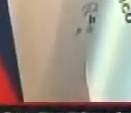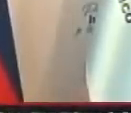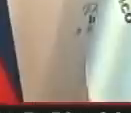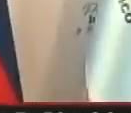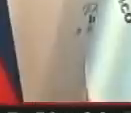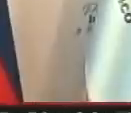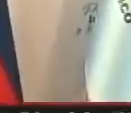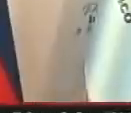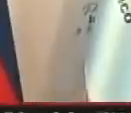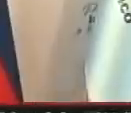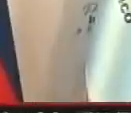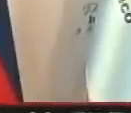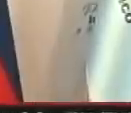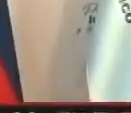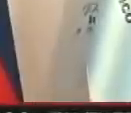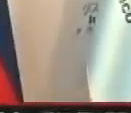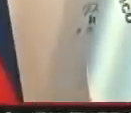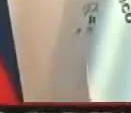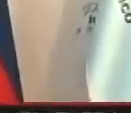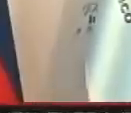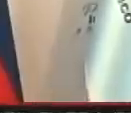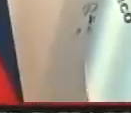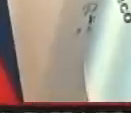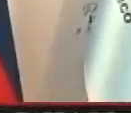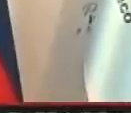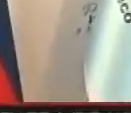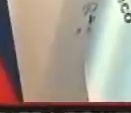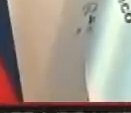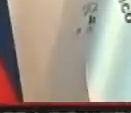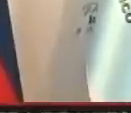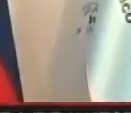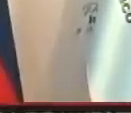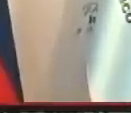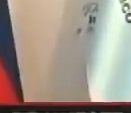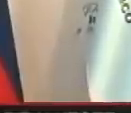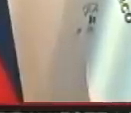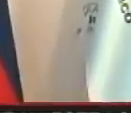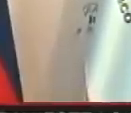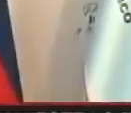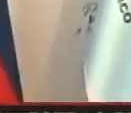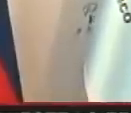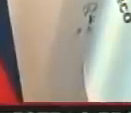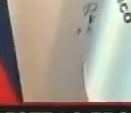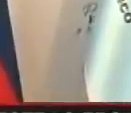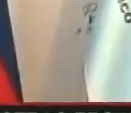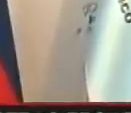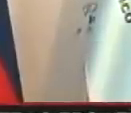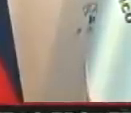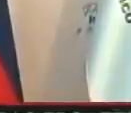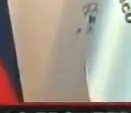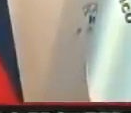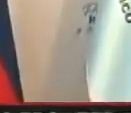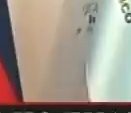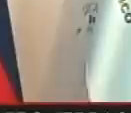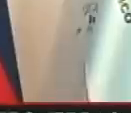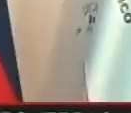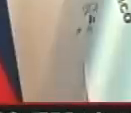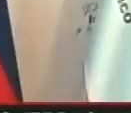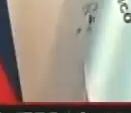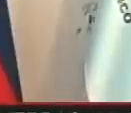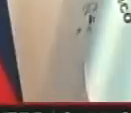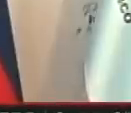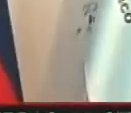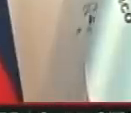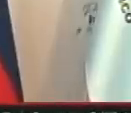Anzuategui, de Zulia, de Carabobo, de Táchira, de Caracas,